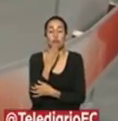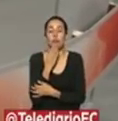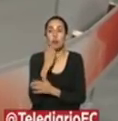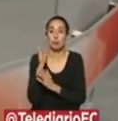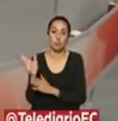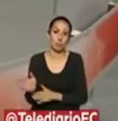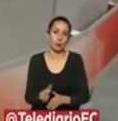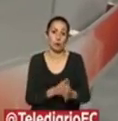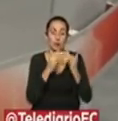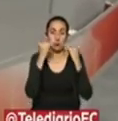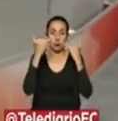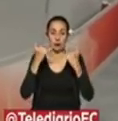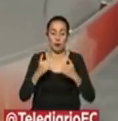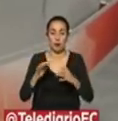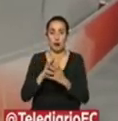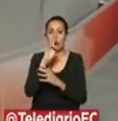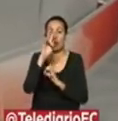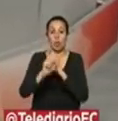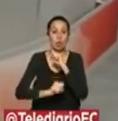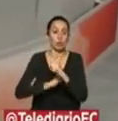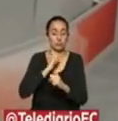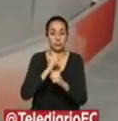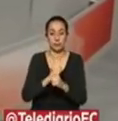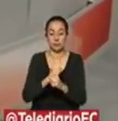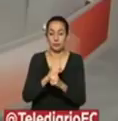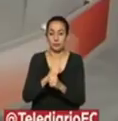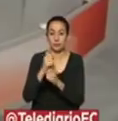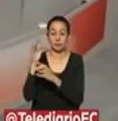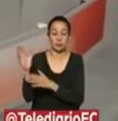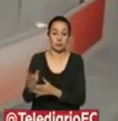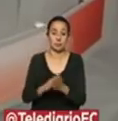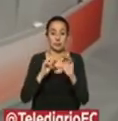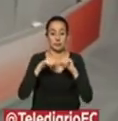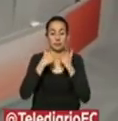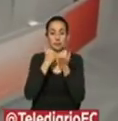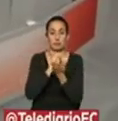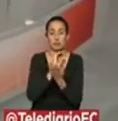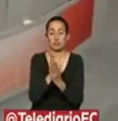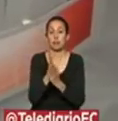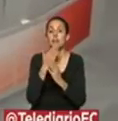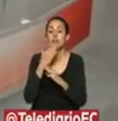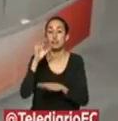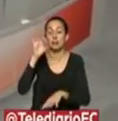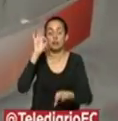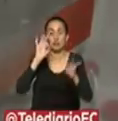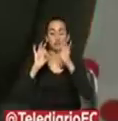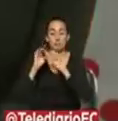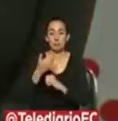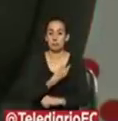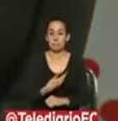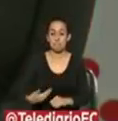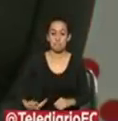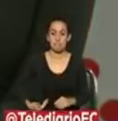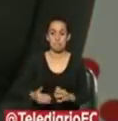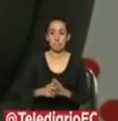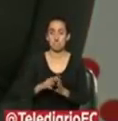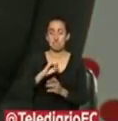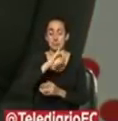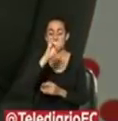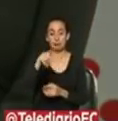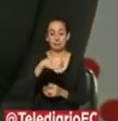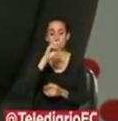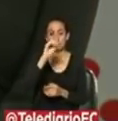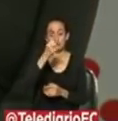que vienen, estos 2 años que le resta del periodo legislativo a la Asamblea? Ha sido electa como presidenta de esta comisión, Joana